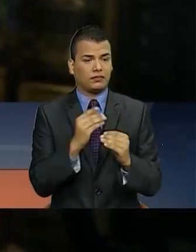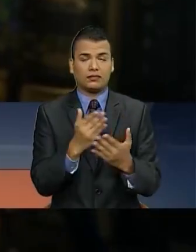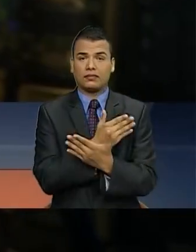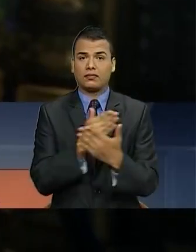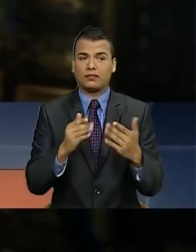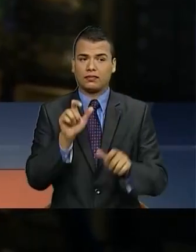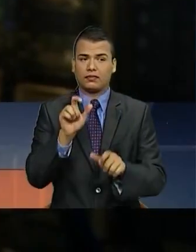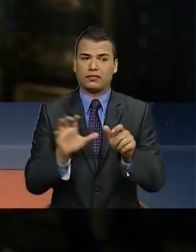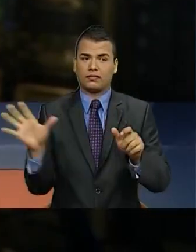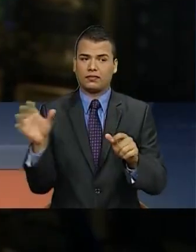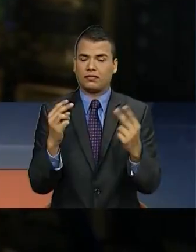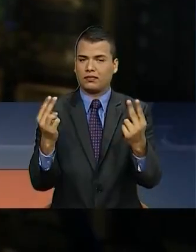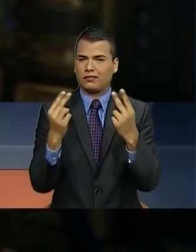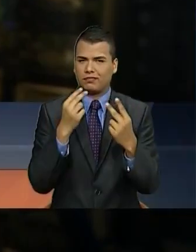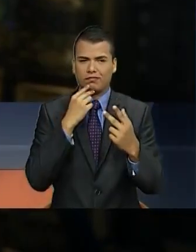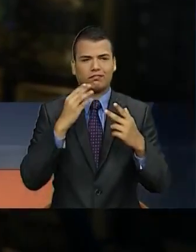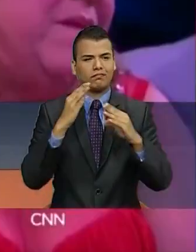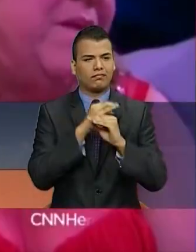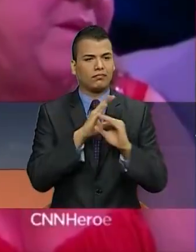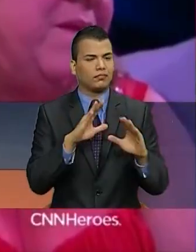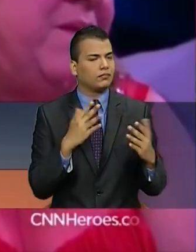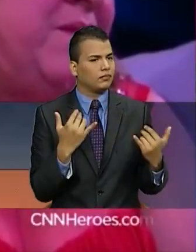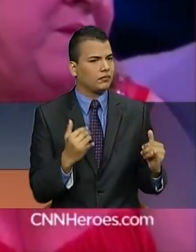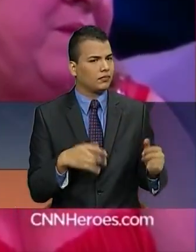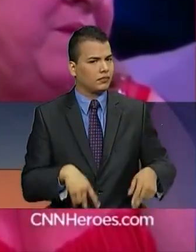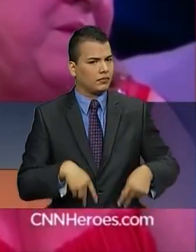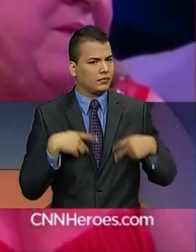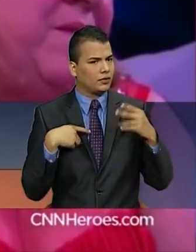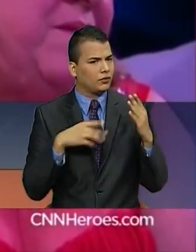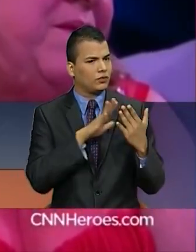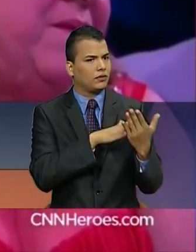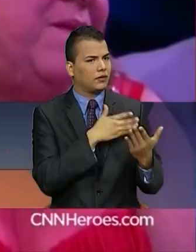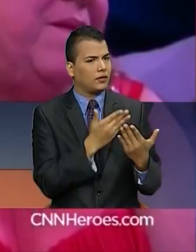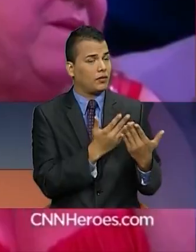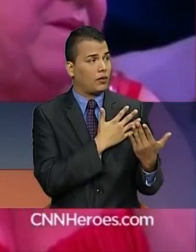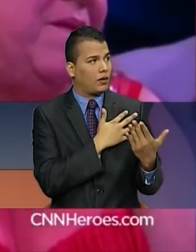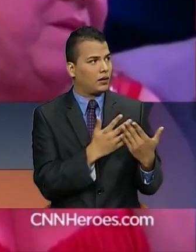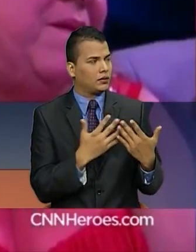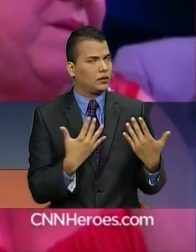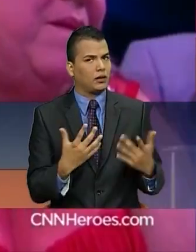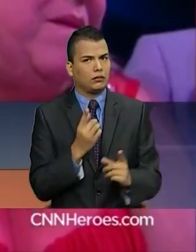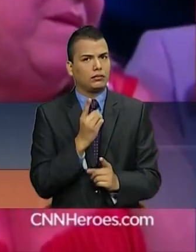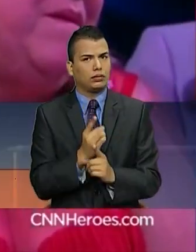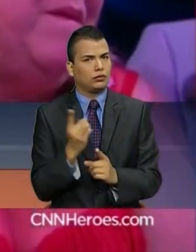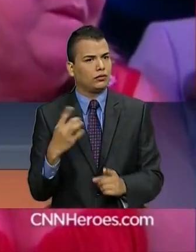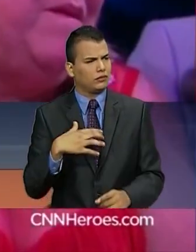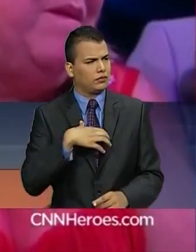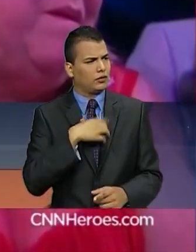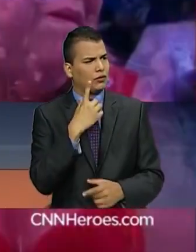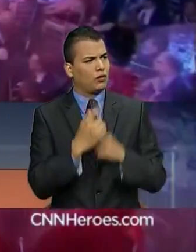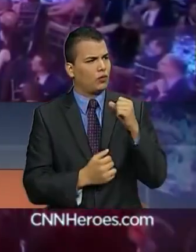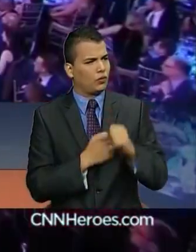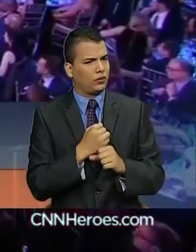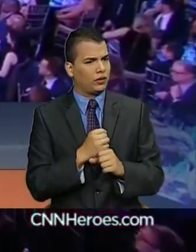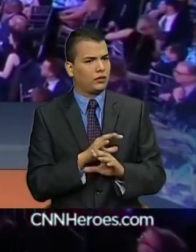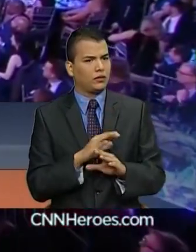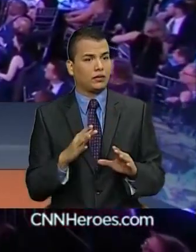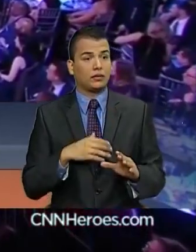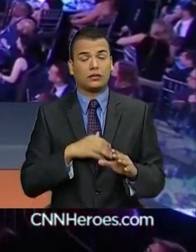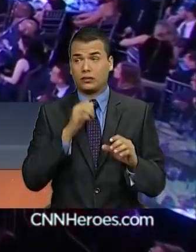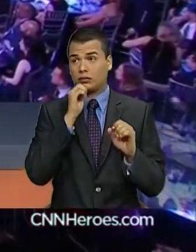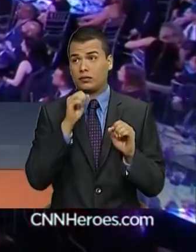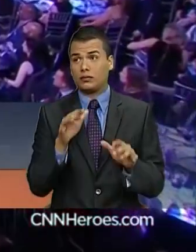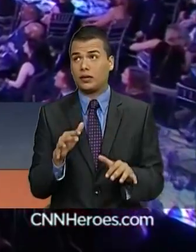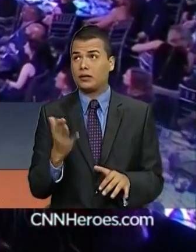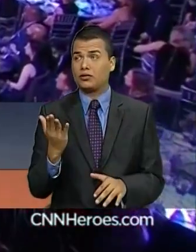los televidentes. ¿Cómo le ha cambiado la vida a usted, Jason, después de este triunfo como el héroe del año? Bueno, ha sido una bendición de